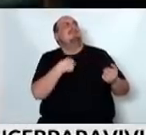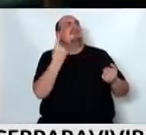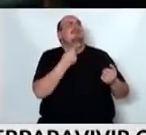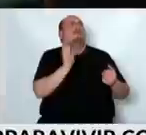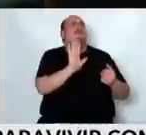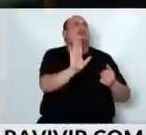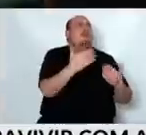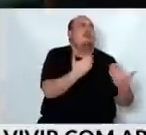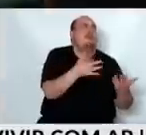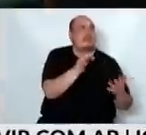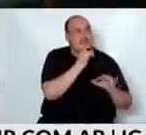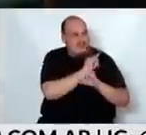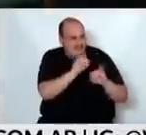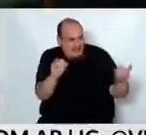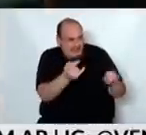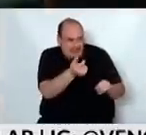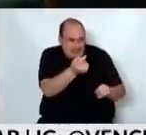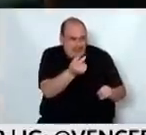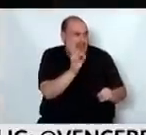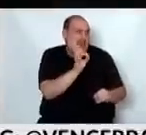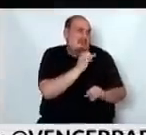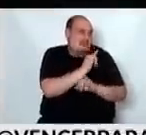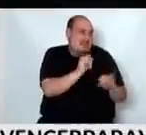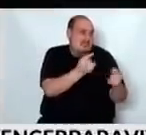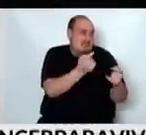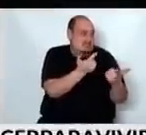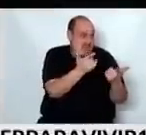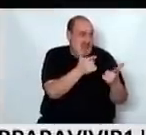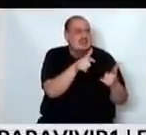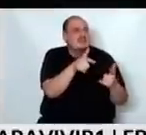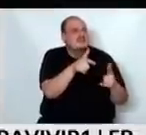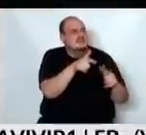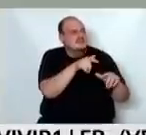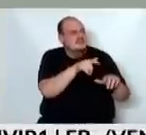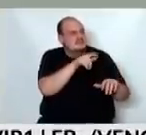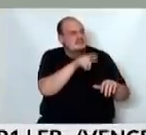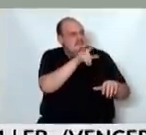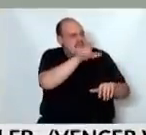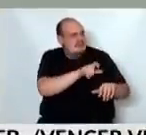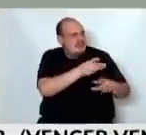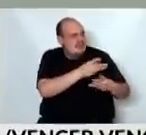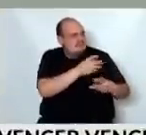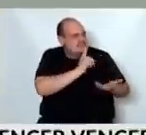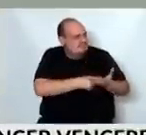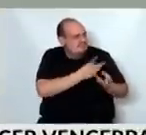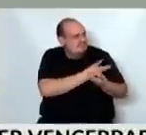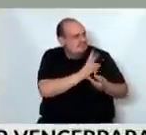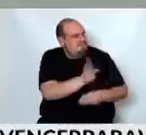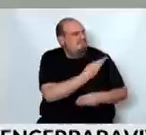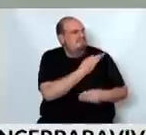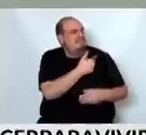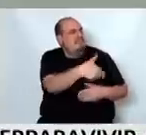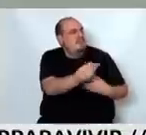poca información que hay. Cierto. ¿Qué pasó? ¿Qué pasa después de un hecho así? Yo hablo con su mamá, sobre todo